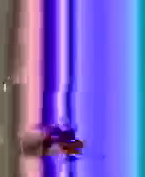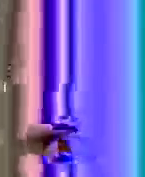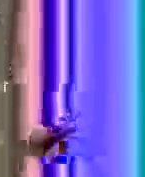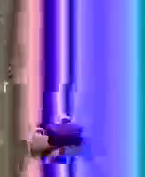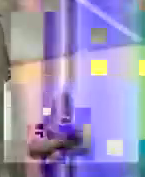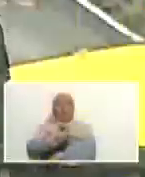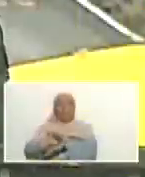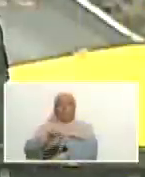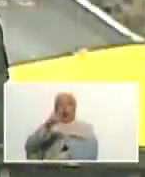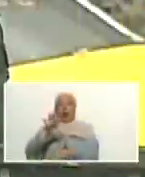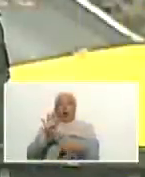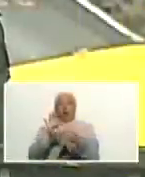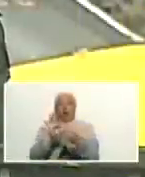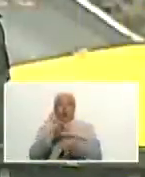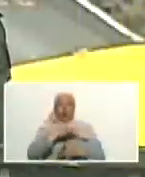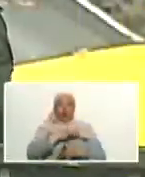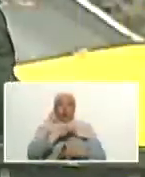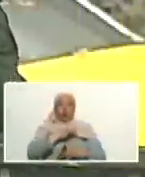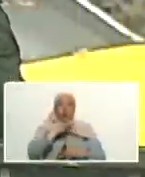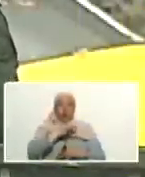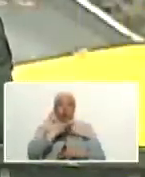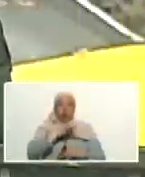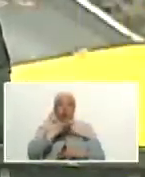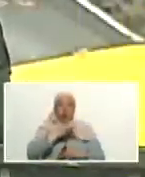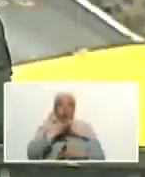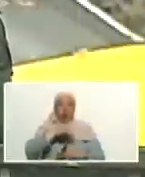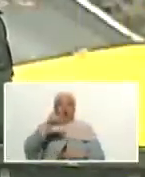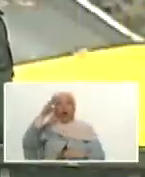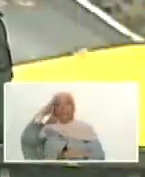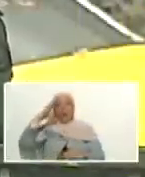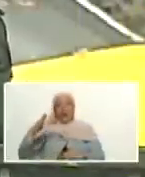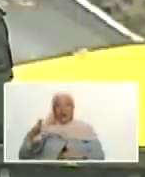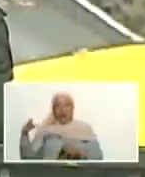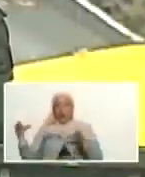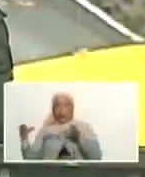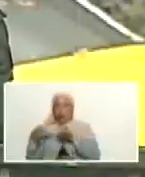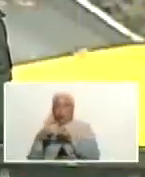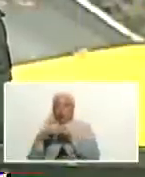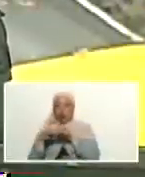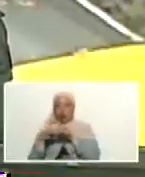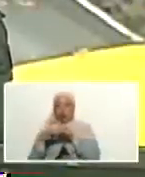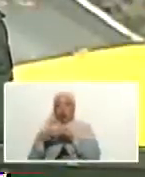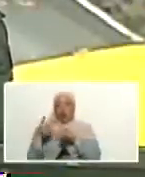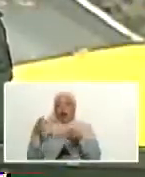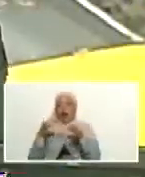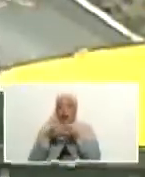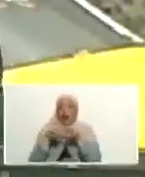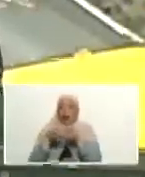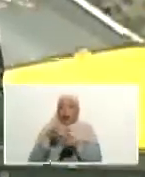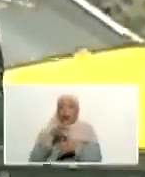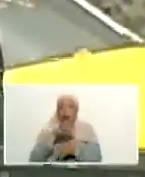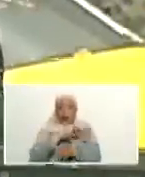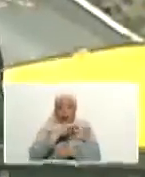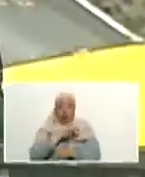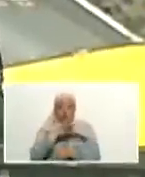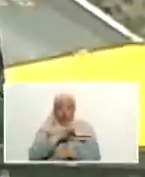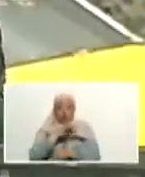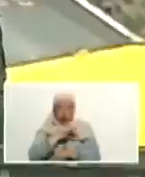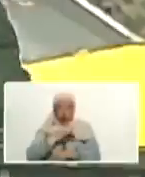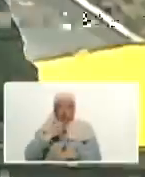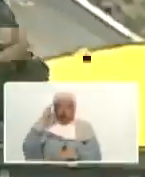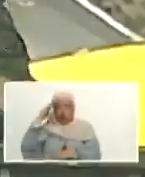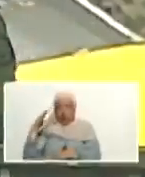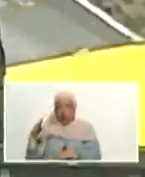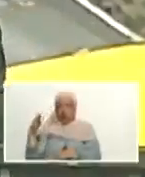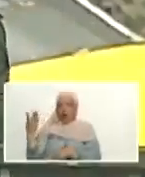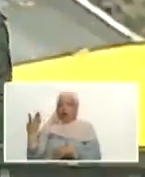concepto de la Unión Cívico-Militar. Las bricomiles no han sido una organización más para ir a pintar una escuela